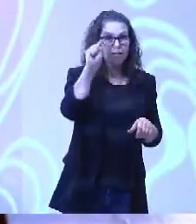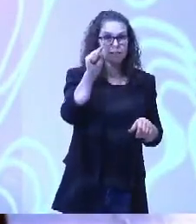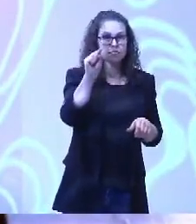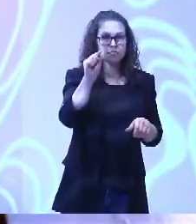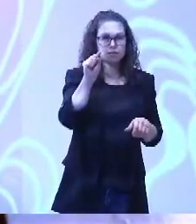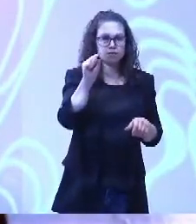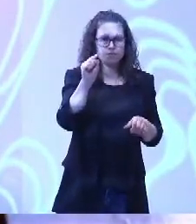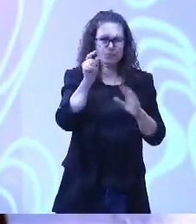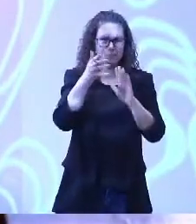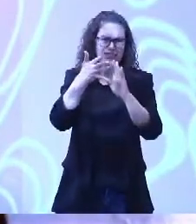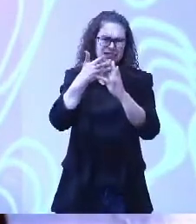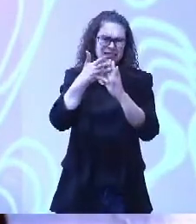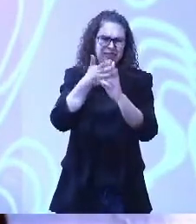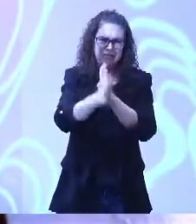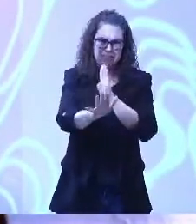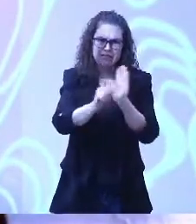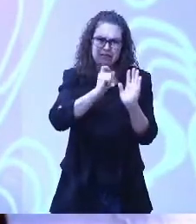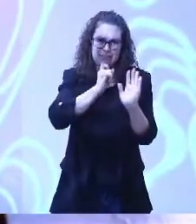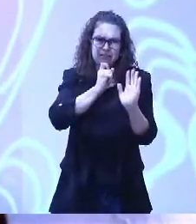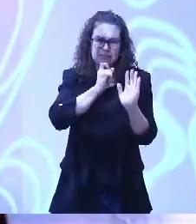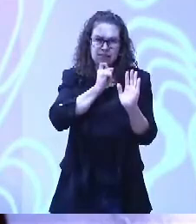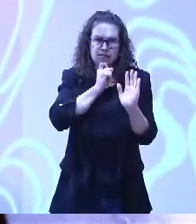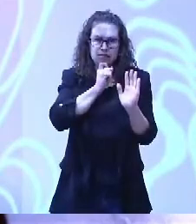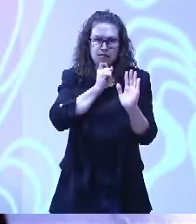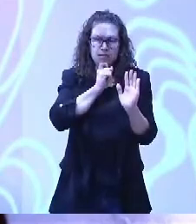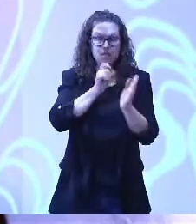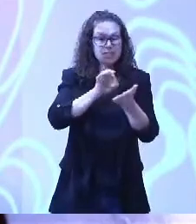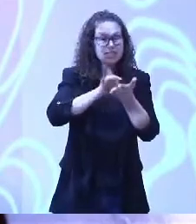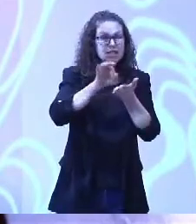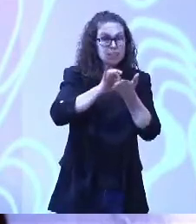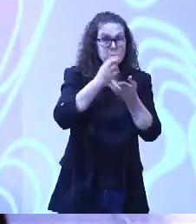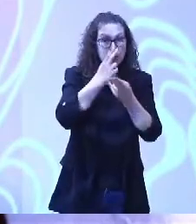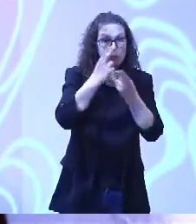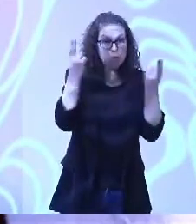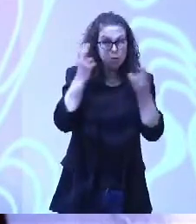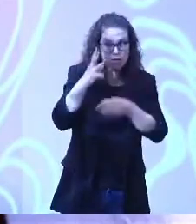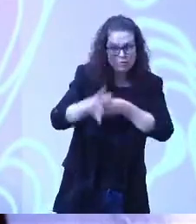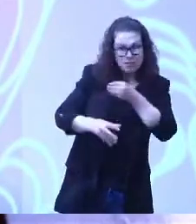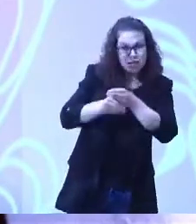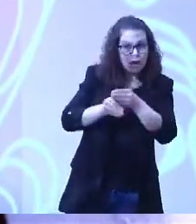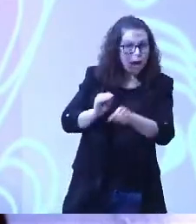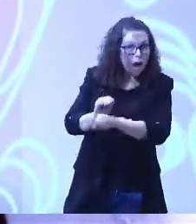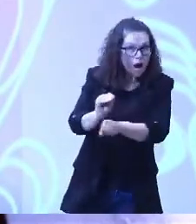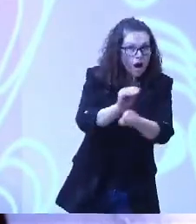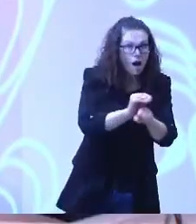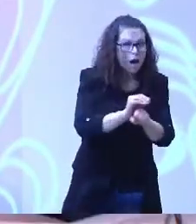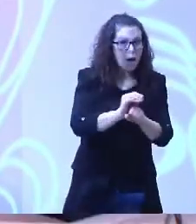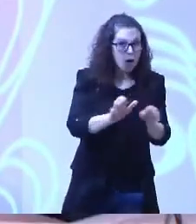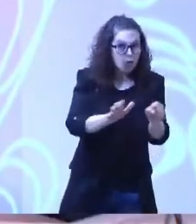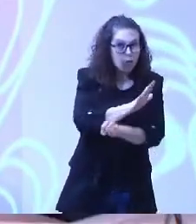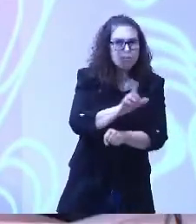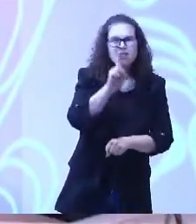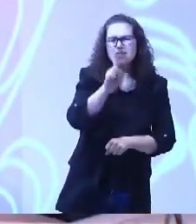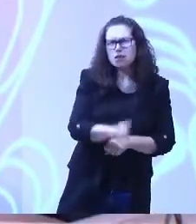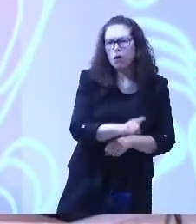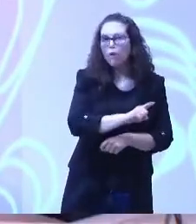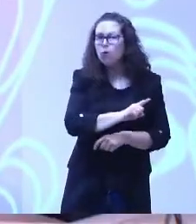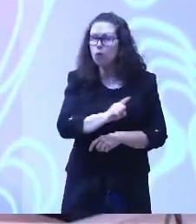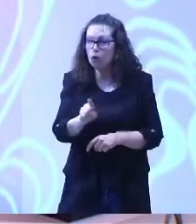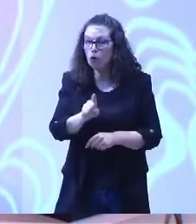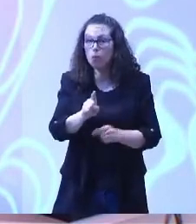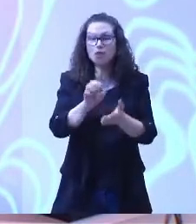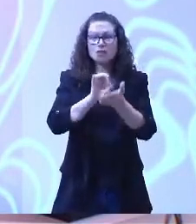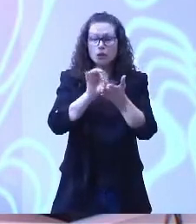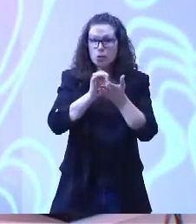lo siguiente. ¿Quieren seguir financiando los servicios públicos, sí o no? Porque si quieren seguir financiando los servicios